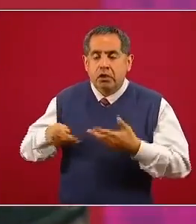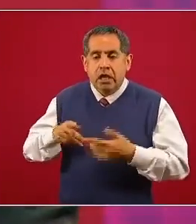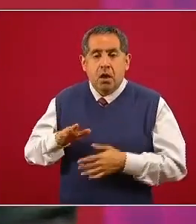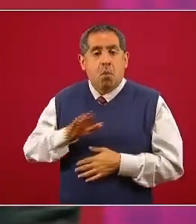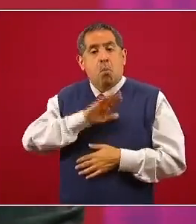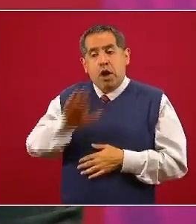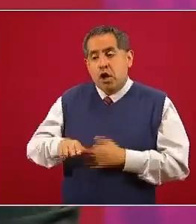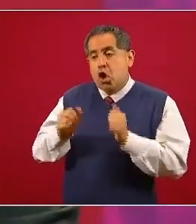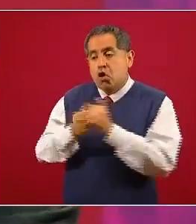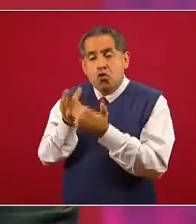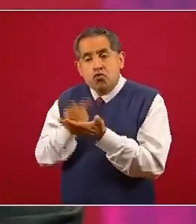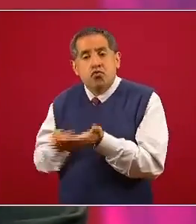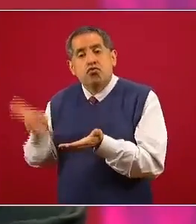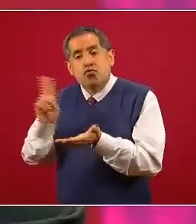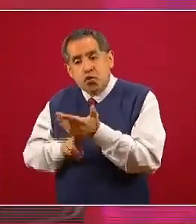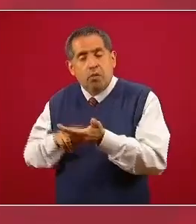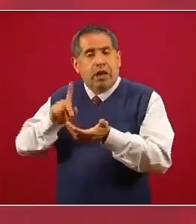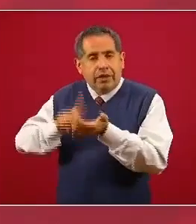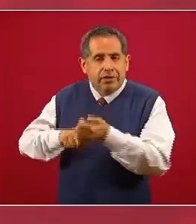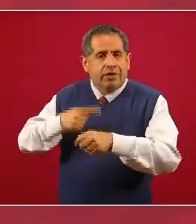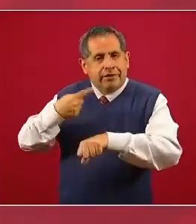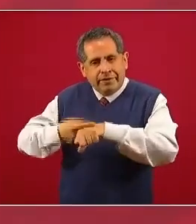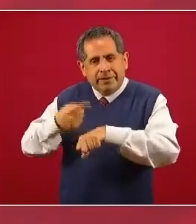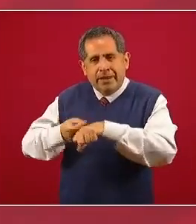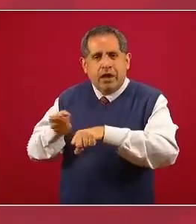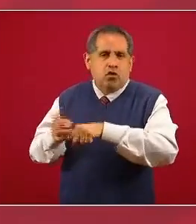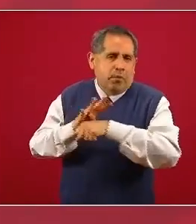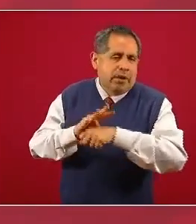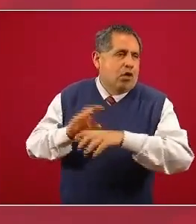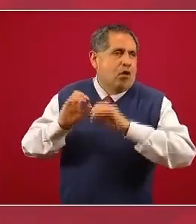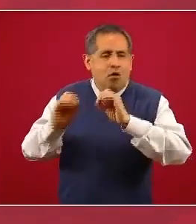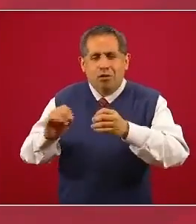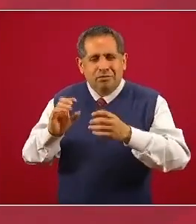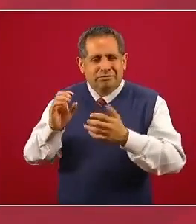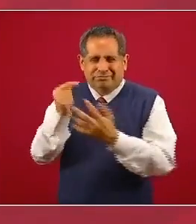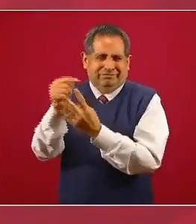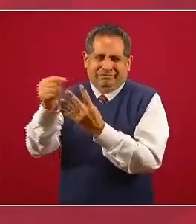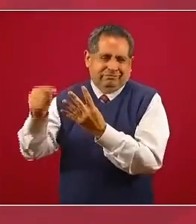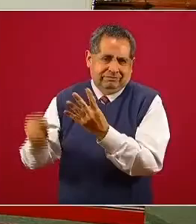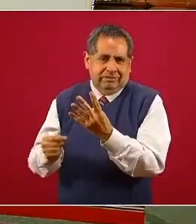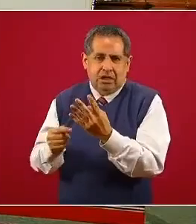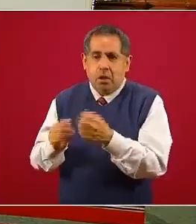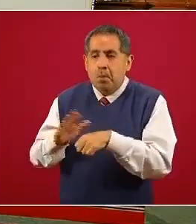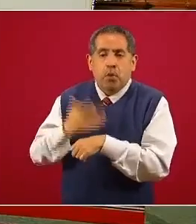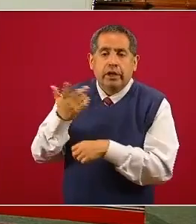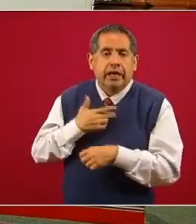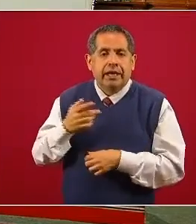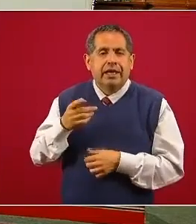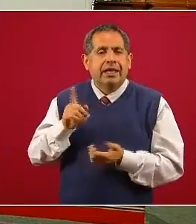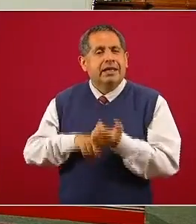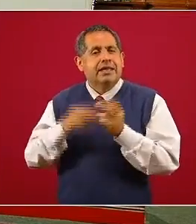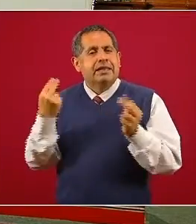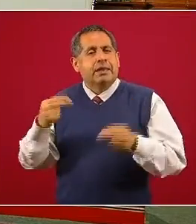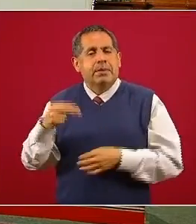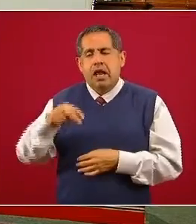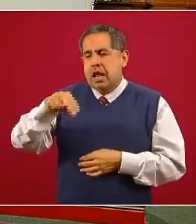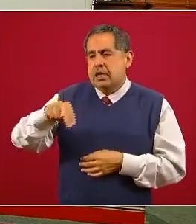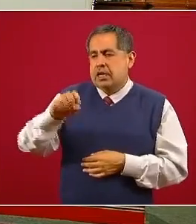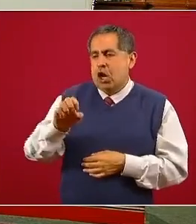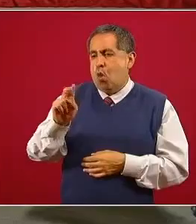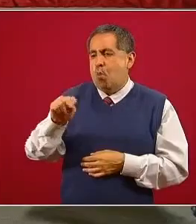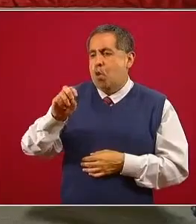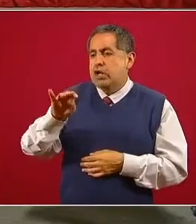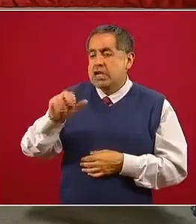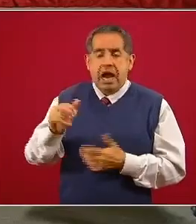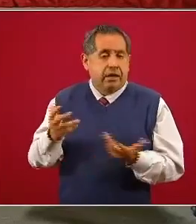que fallecen y se les atribuye como causa COVID u otras formas de neumonía, etcétera, etcétera. Por eso le